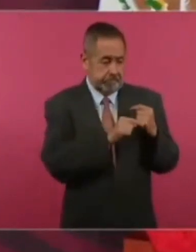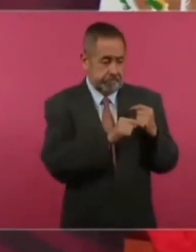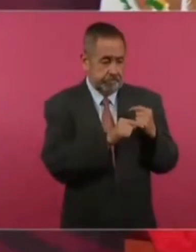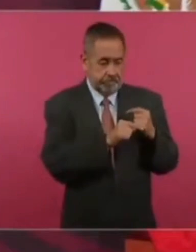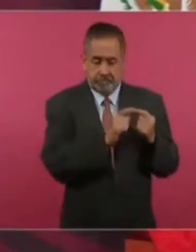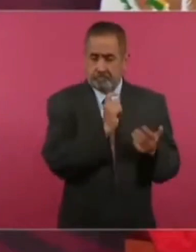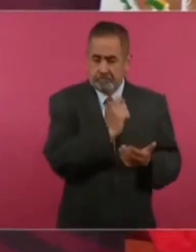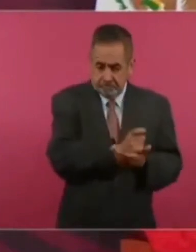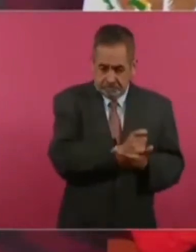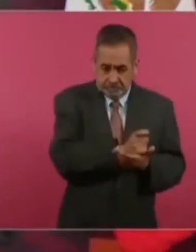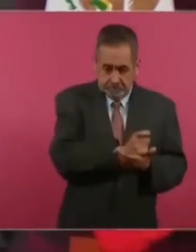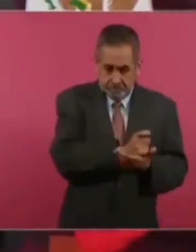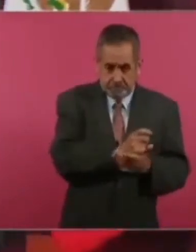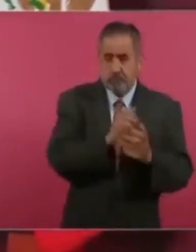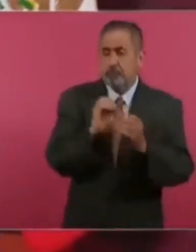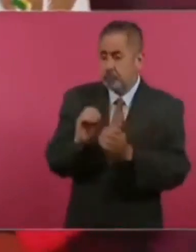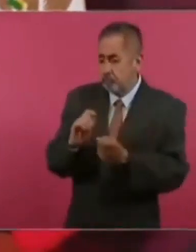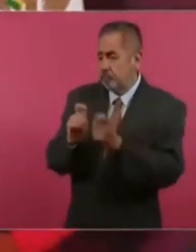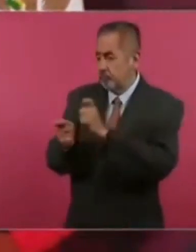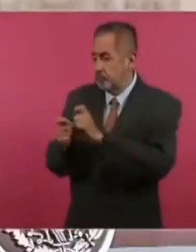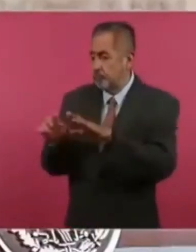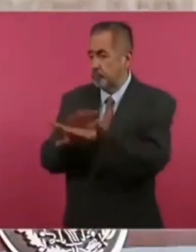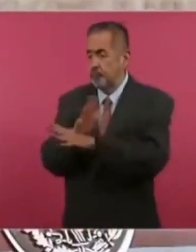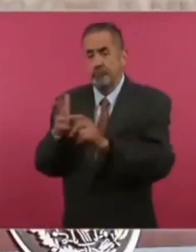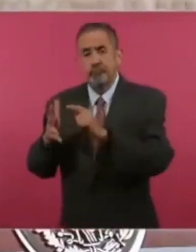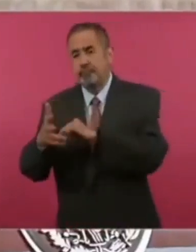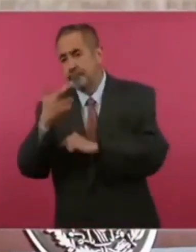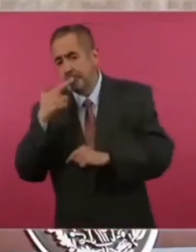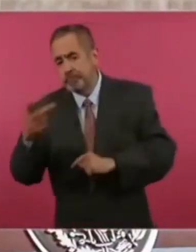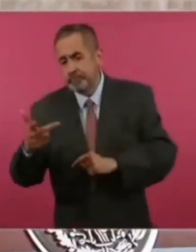o la transformación.